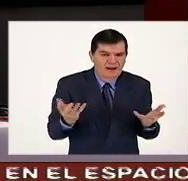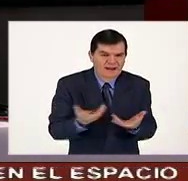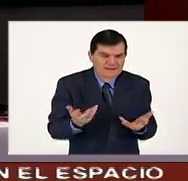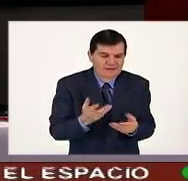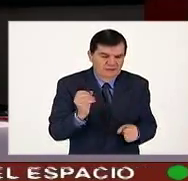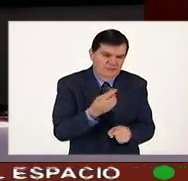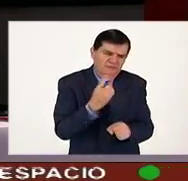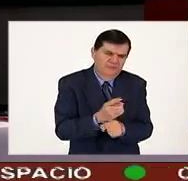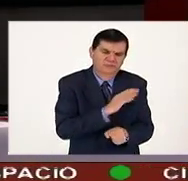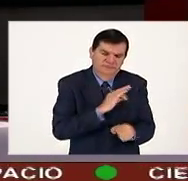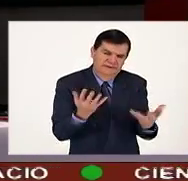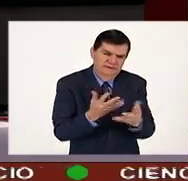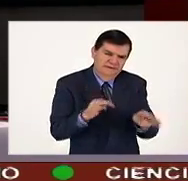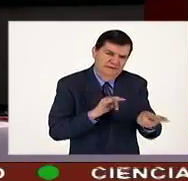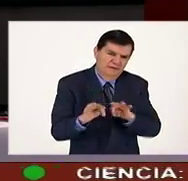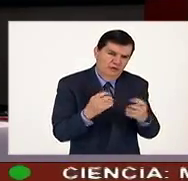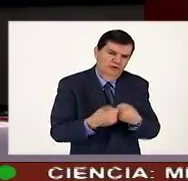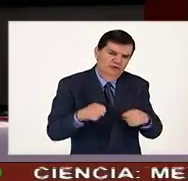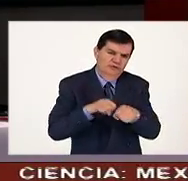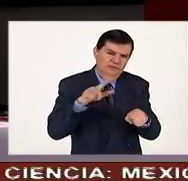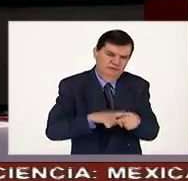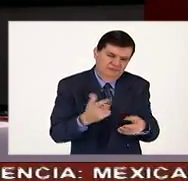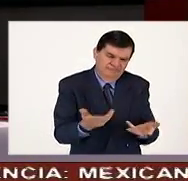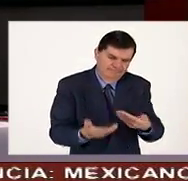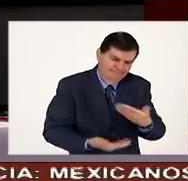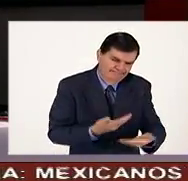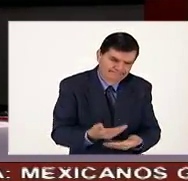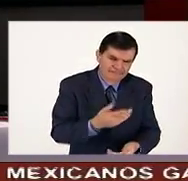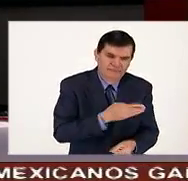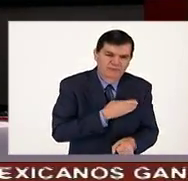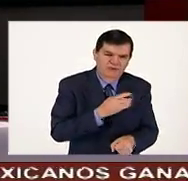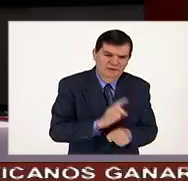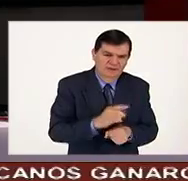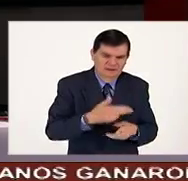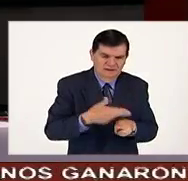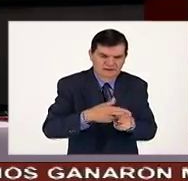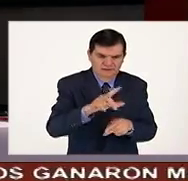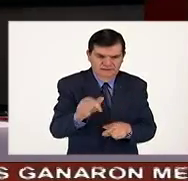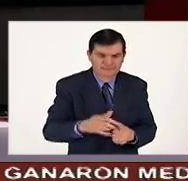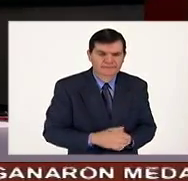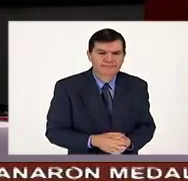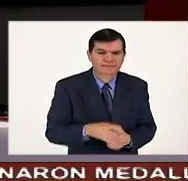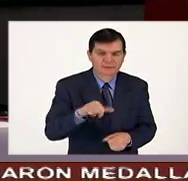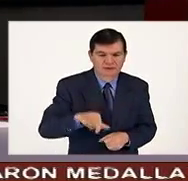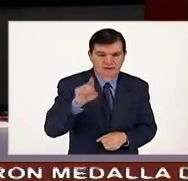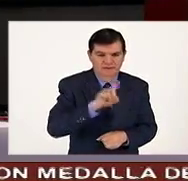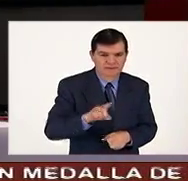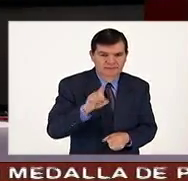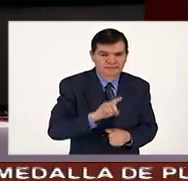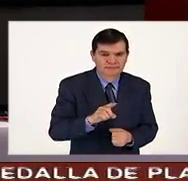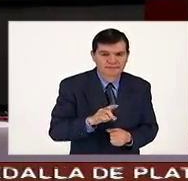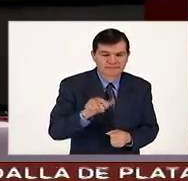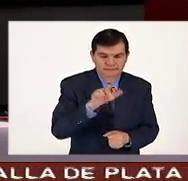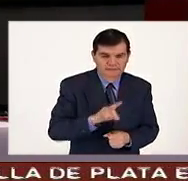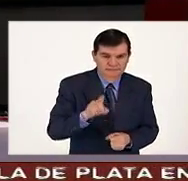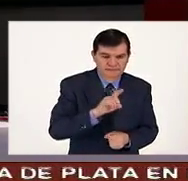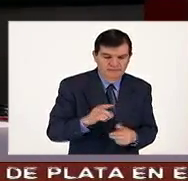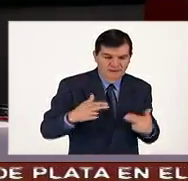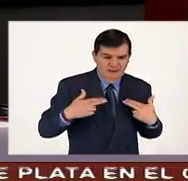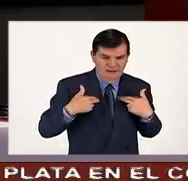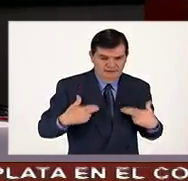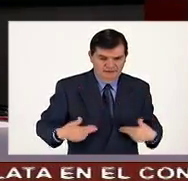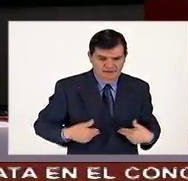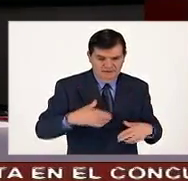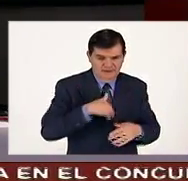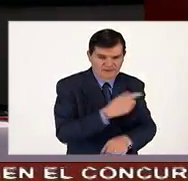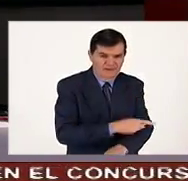de estudiar trabajo social. Muy buenos días, hasta luego. Buenos días, hasta luego. Y este domingo, habitantes de